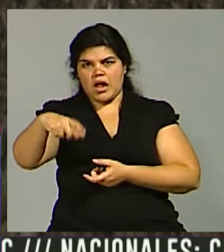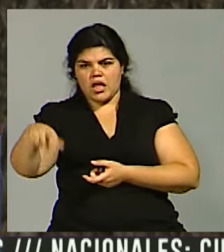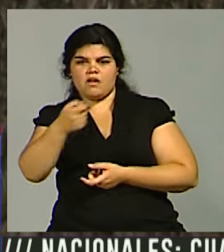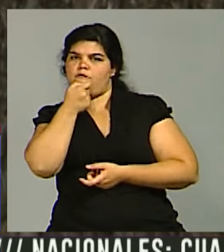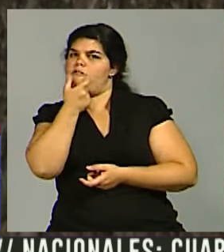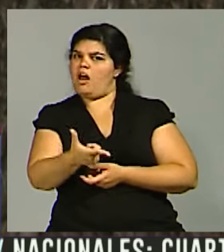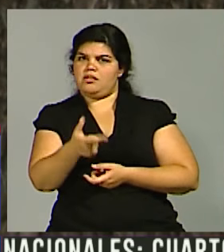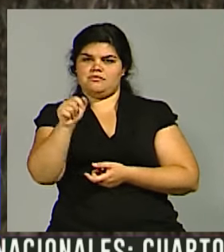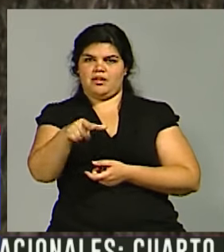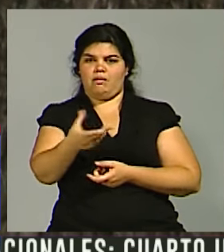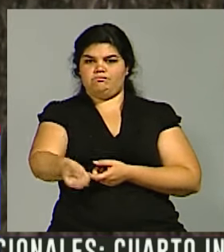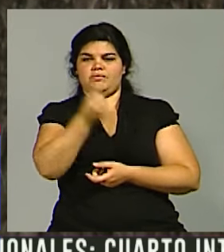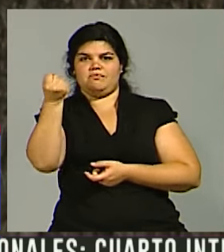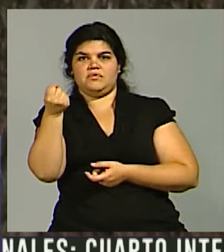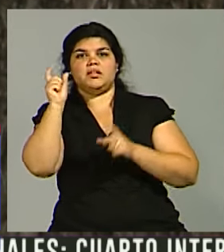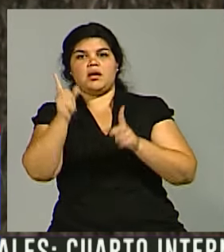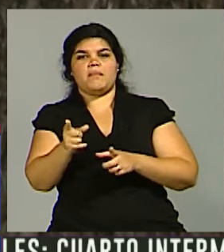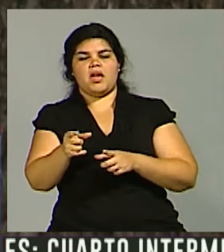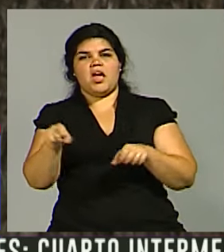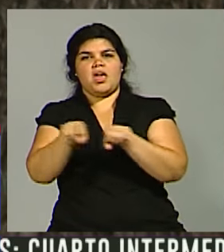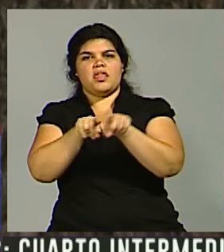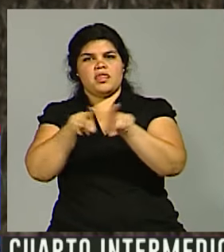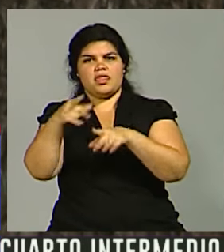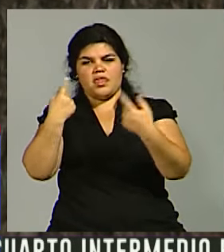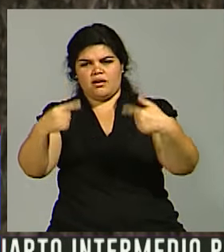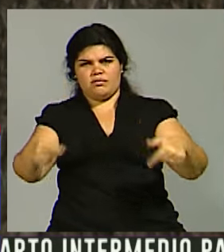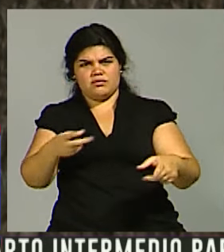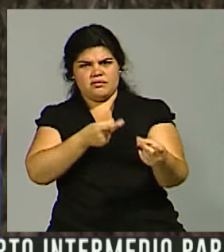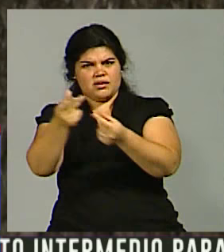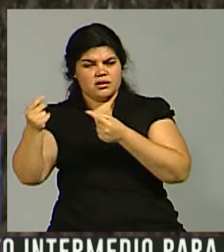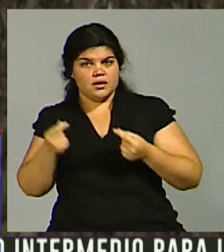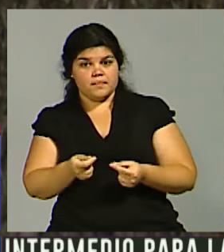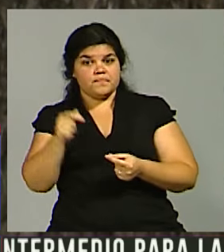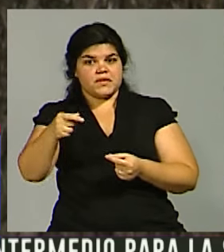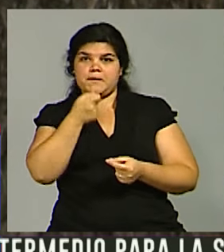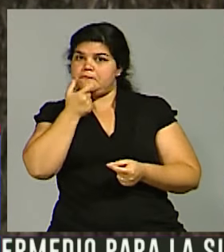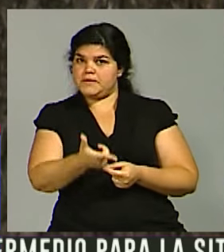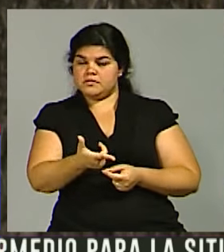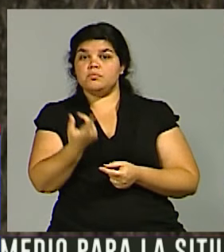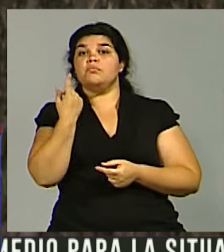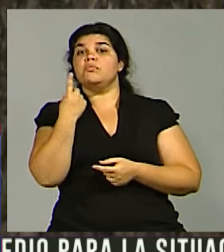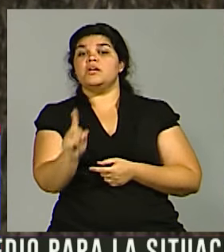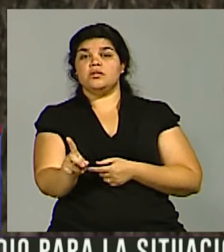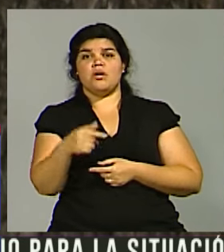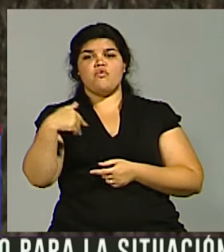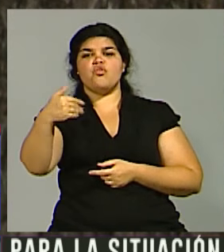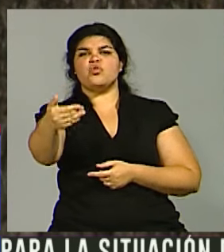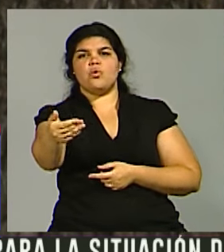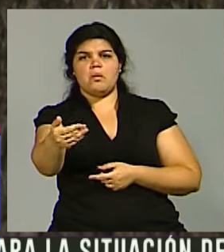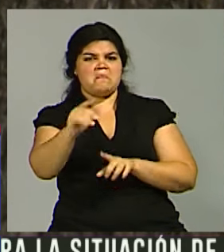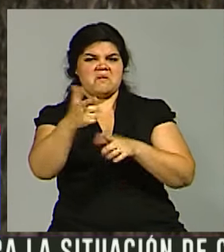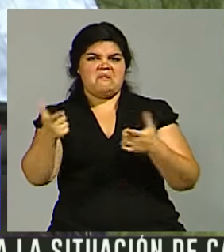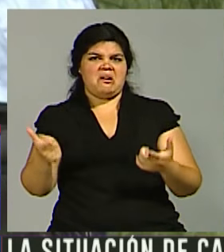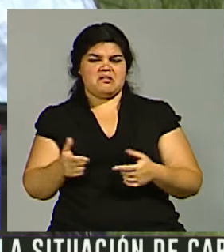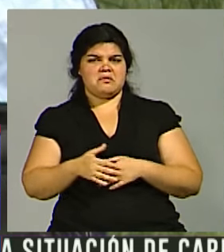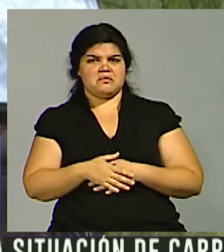sumamente fácil, con el mercado electrónico mucho más todavía, y evidentemente no tienen proyecciones a mediano y largo